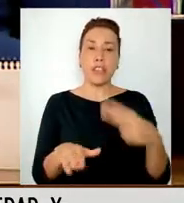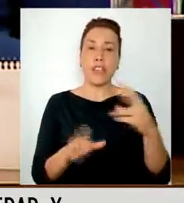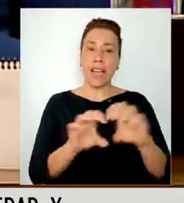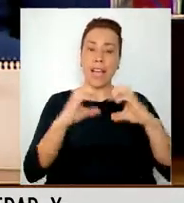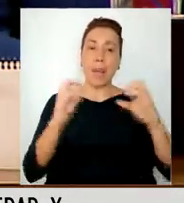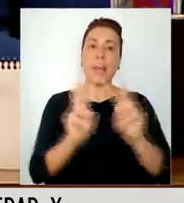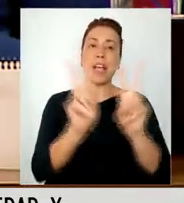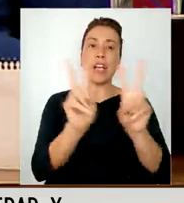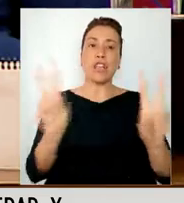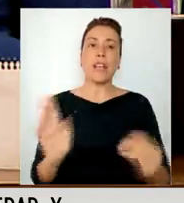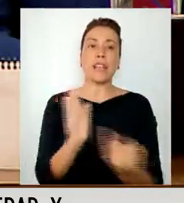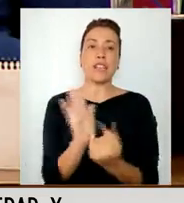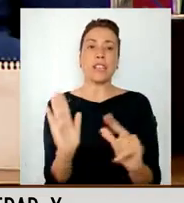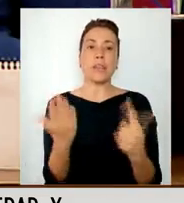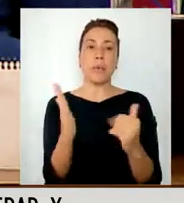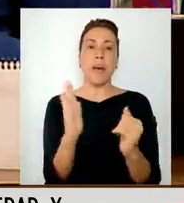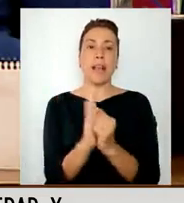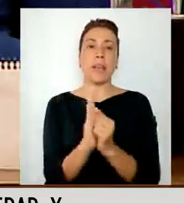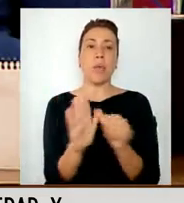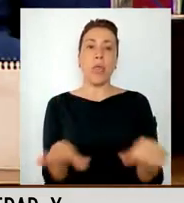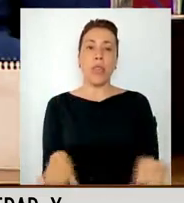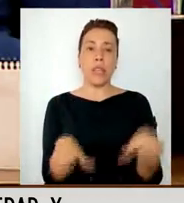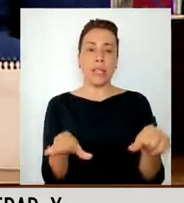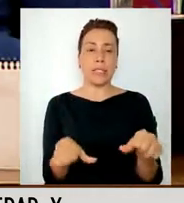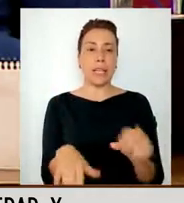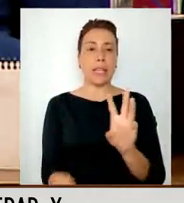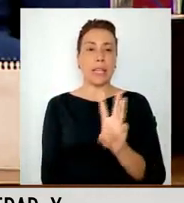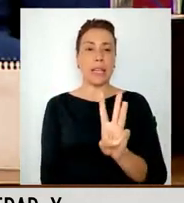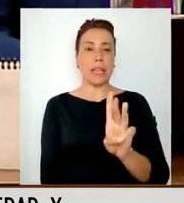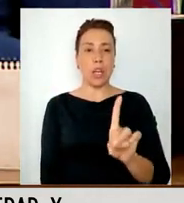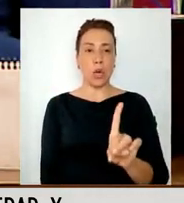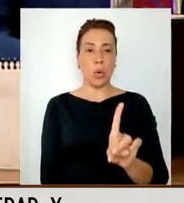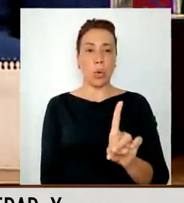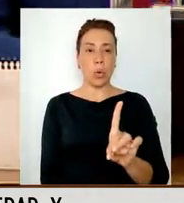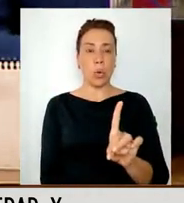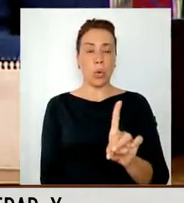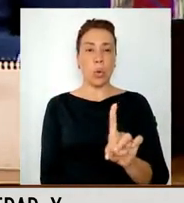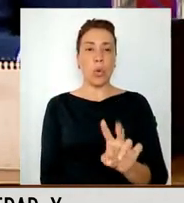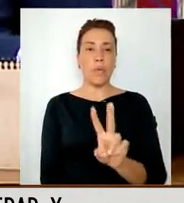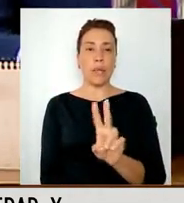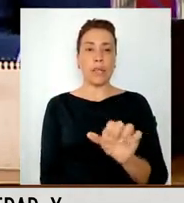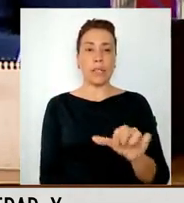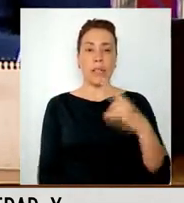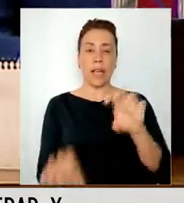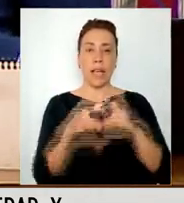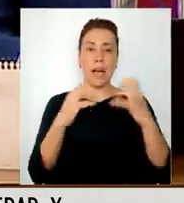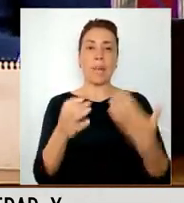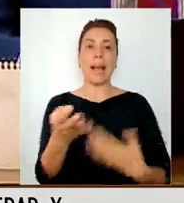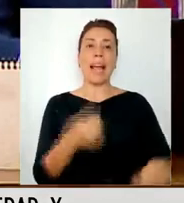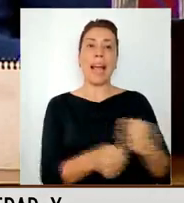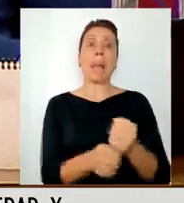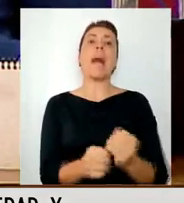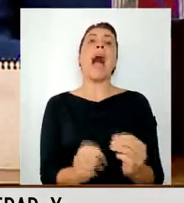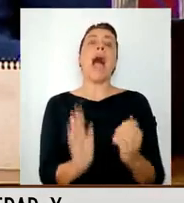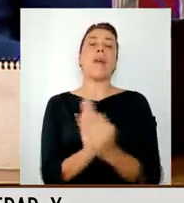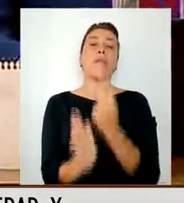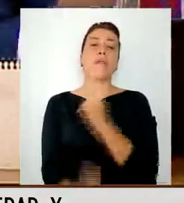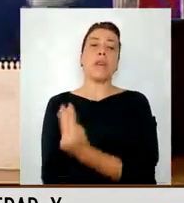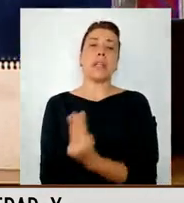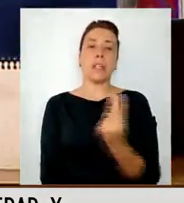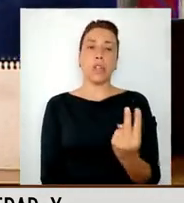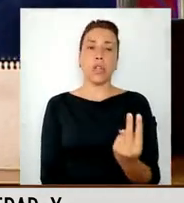séptimo del artículo 16 31 26 de la cámara que reemplaza el artículo 22 32